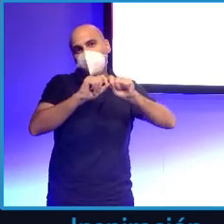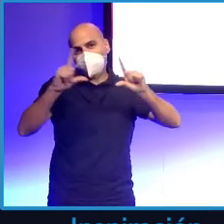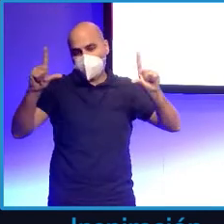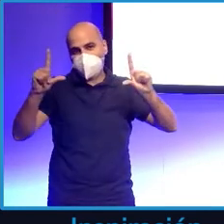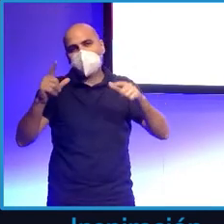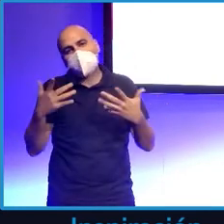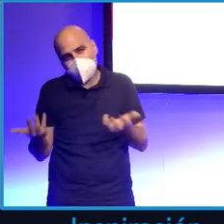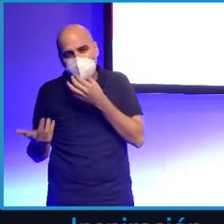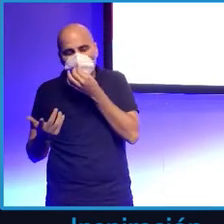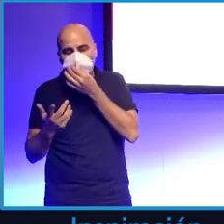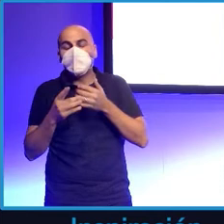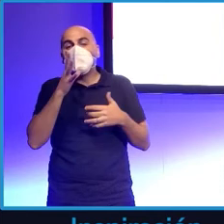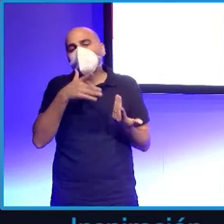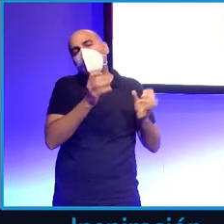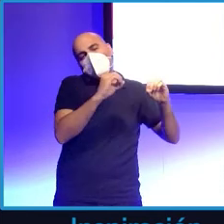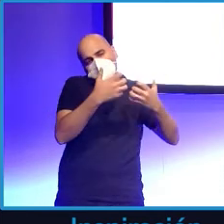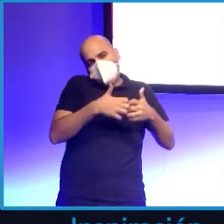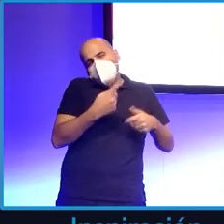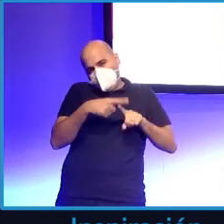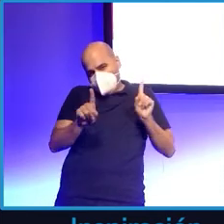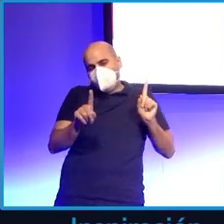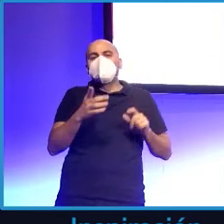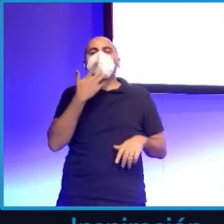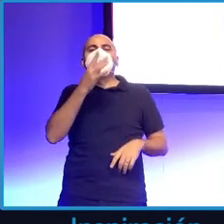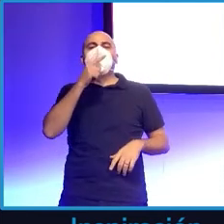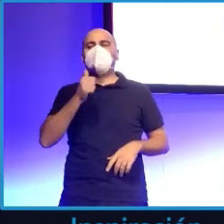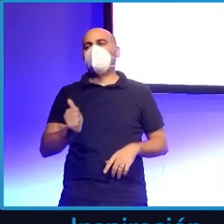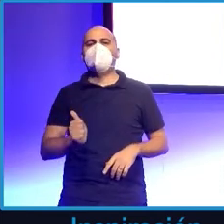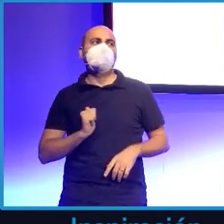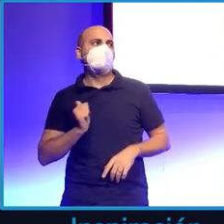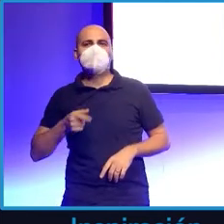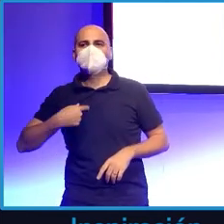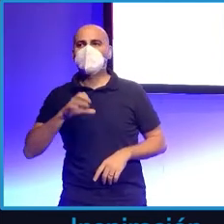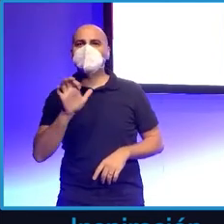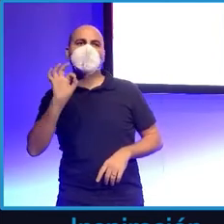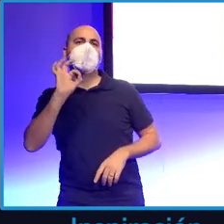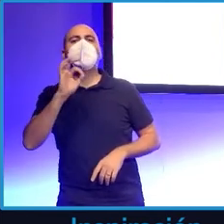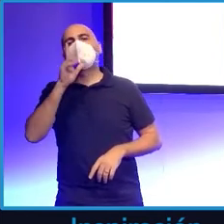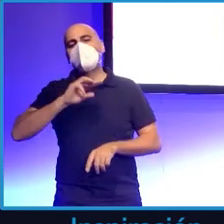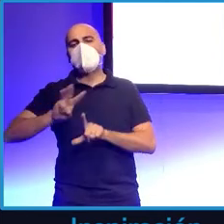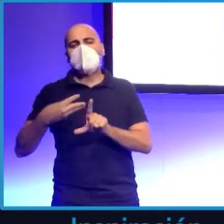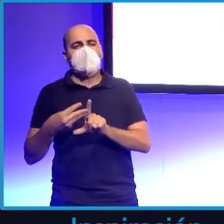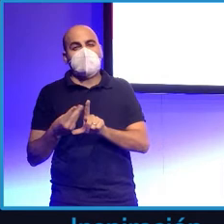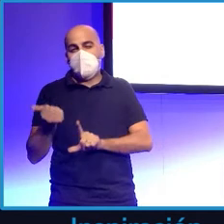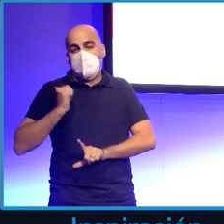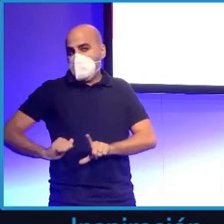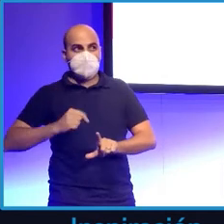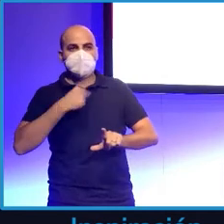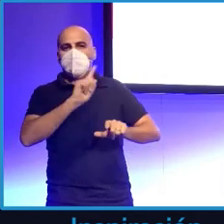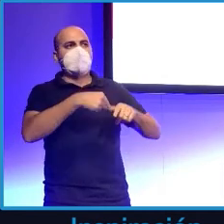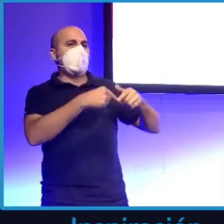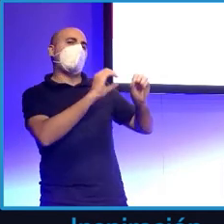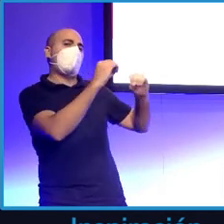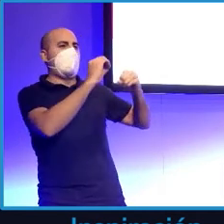los que trabajamos en seo no pongamos arriba resultados de hablando claro porque es verdad que a webs a siguen cobrando mucho